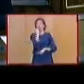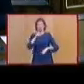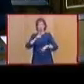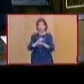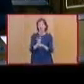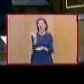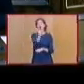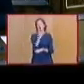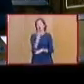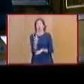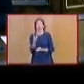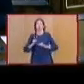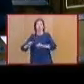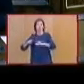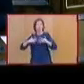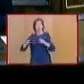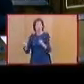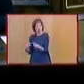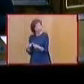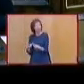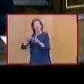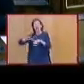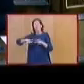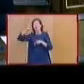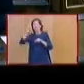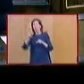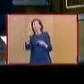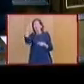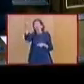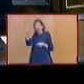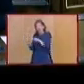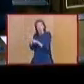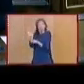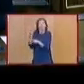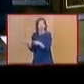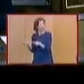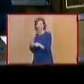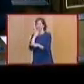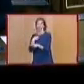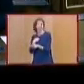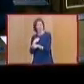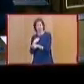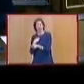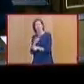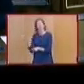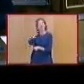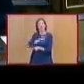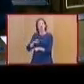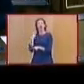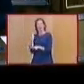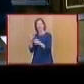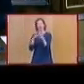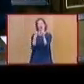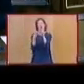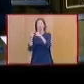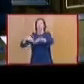ningún dato sobre qué partidas del presupuesto se van a ver afectadas. Insistimos en la necesidad de consensos básicos sobre el empleo,